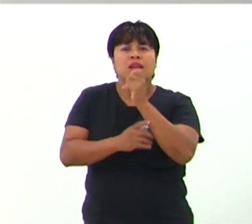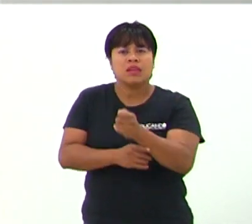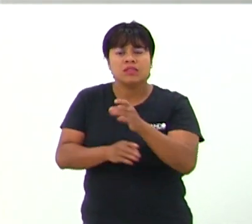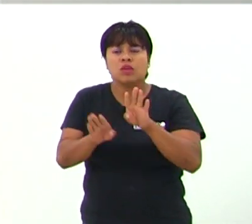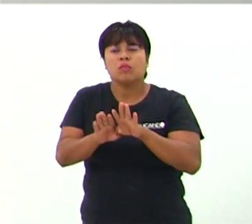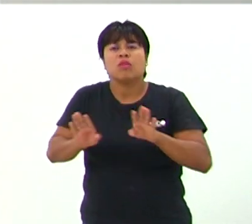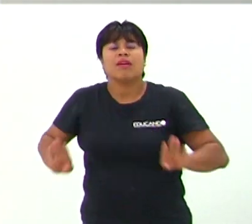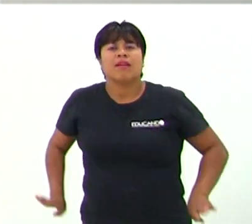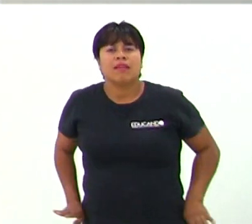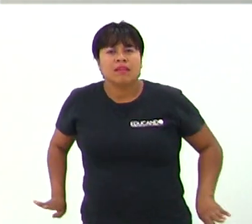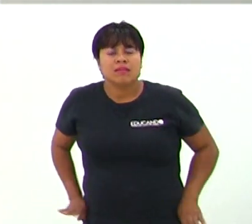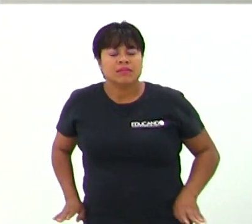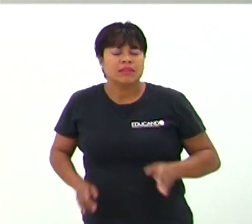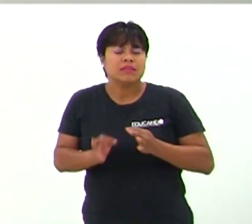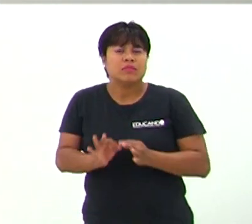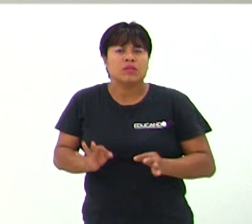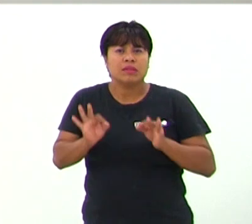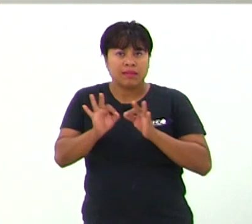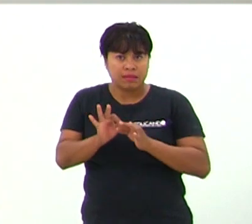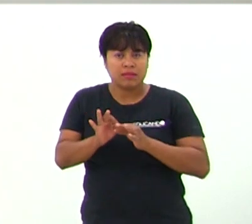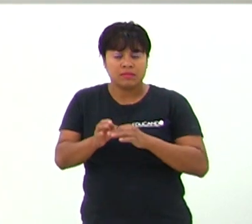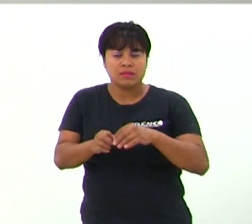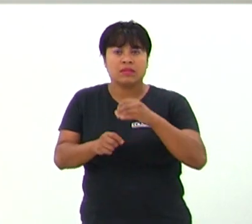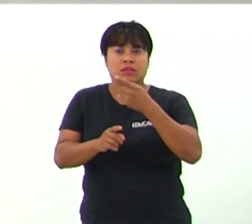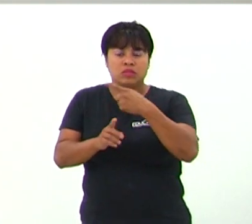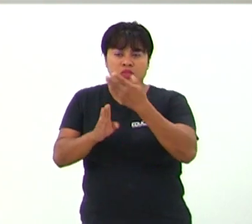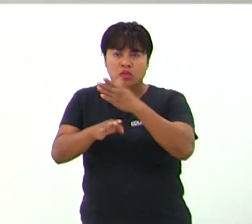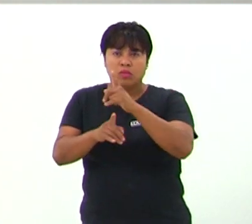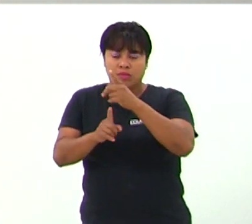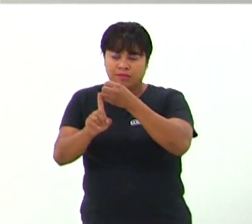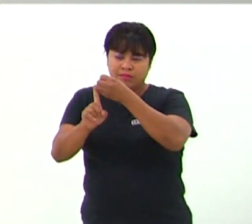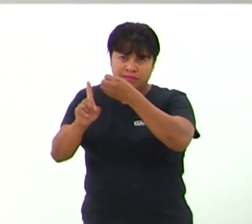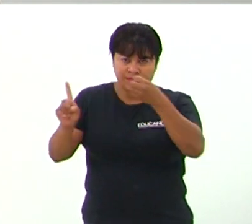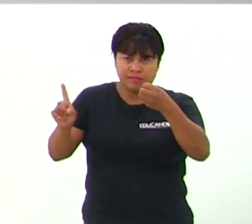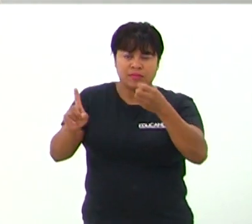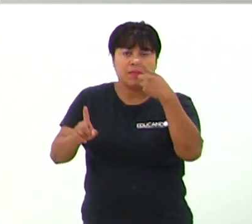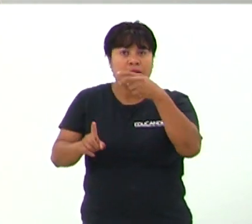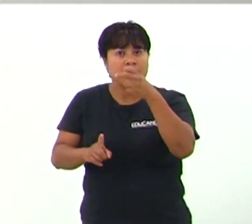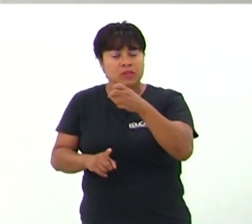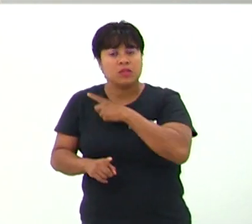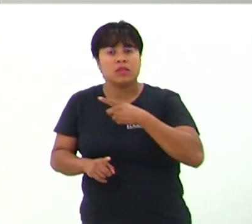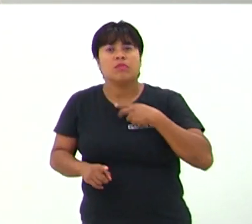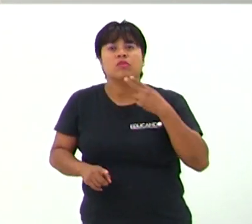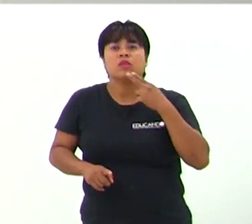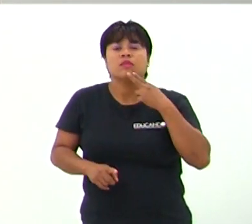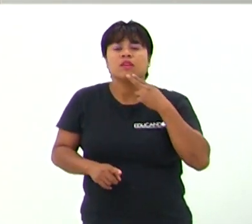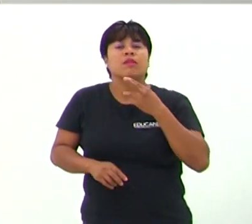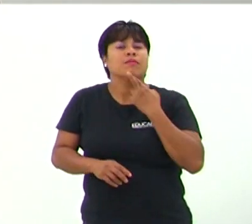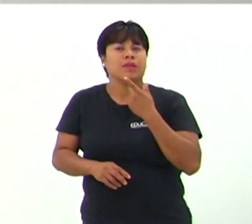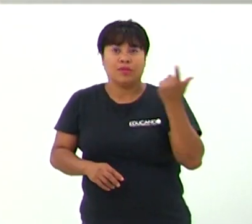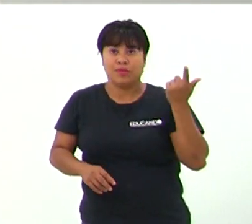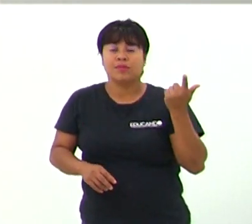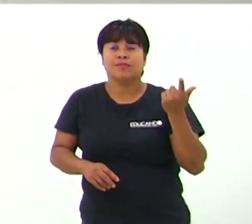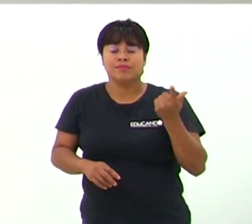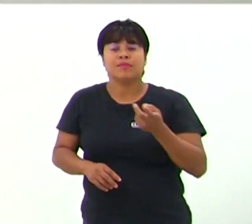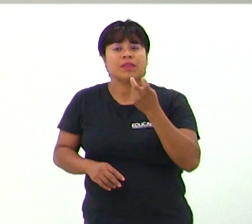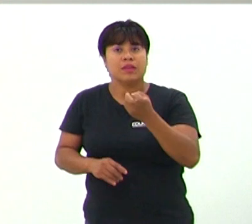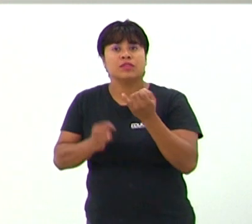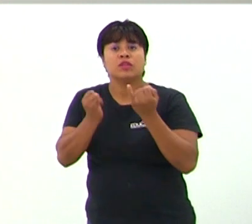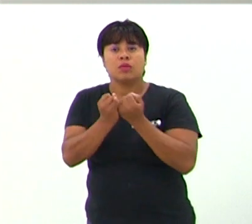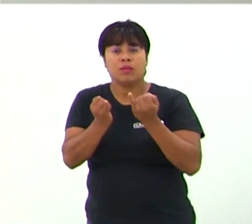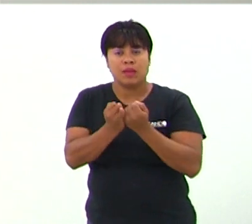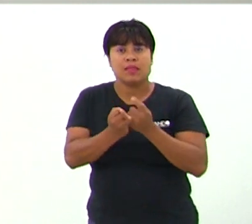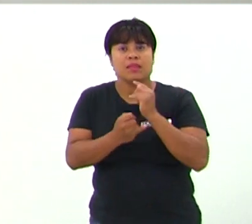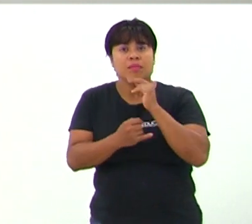las características primordiales y esenciales en una descripción, para lo cual tienes que utilizarlo de la mejor forma. De igual